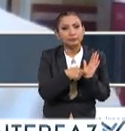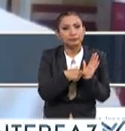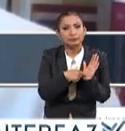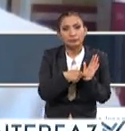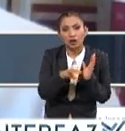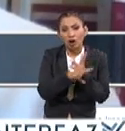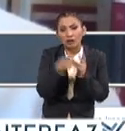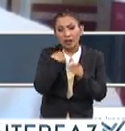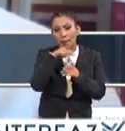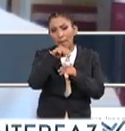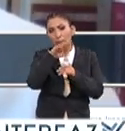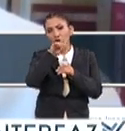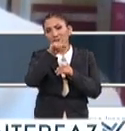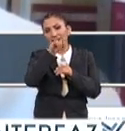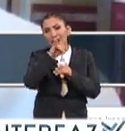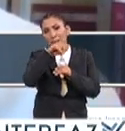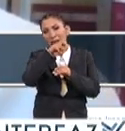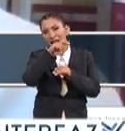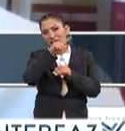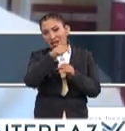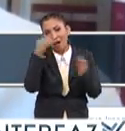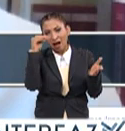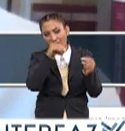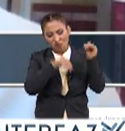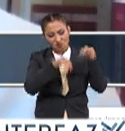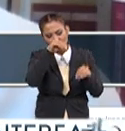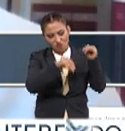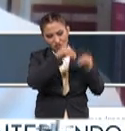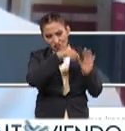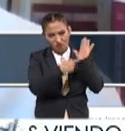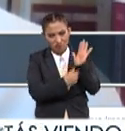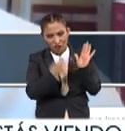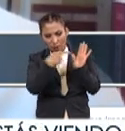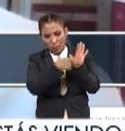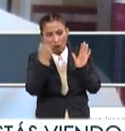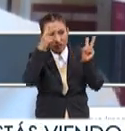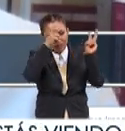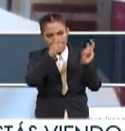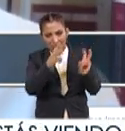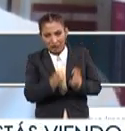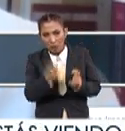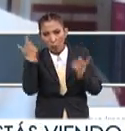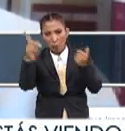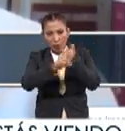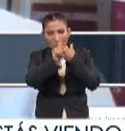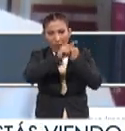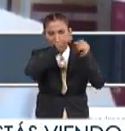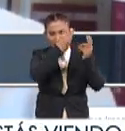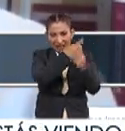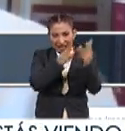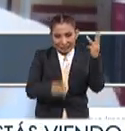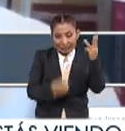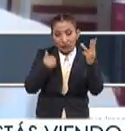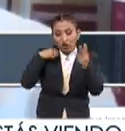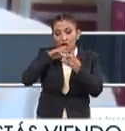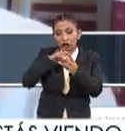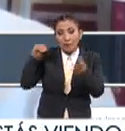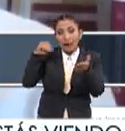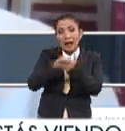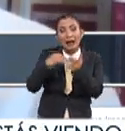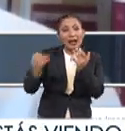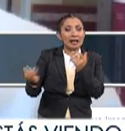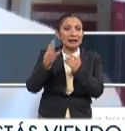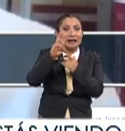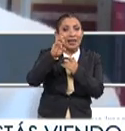de elementos multimedia, se hacen, como ya les explicaba, la parte de casos, y algo muy importante que hemos incorporado pues son las redes